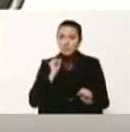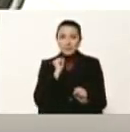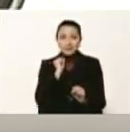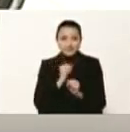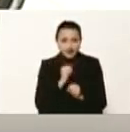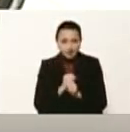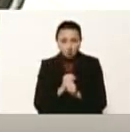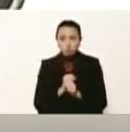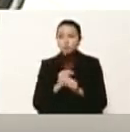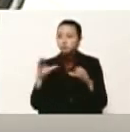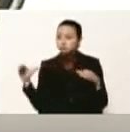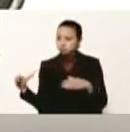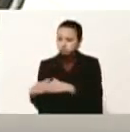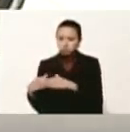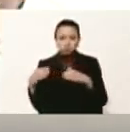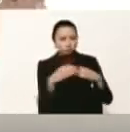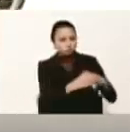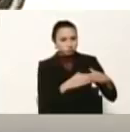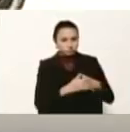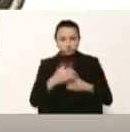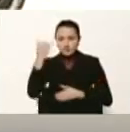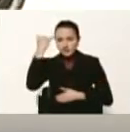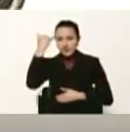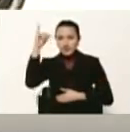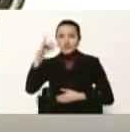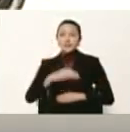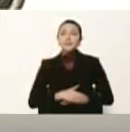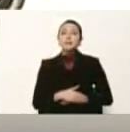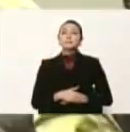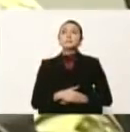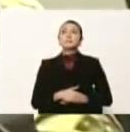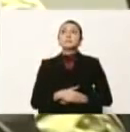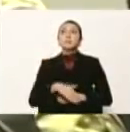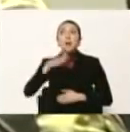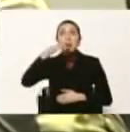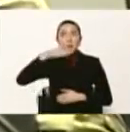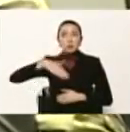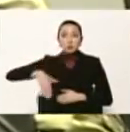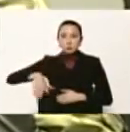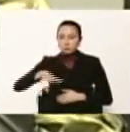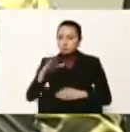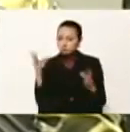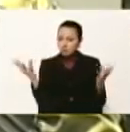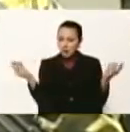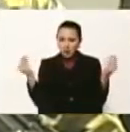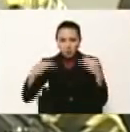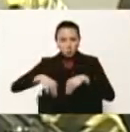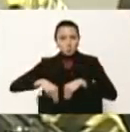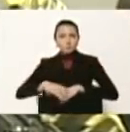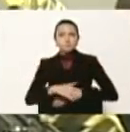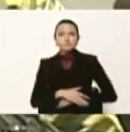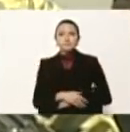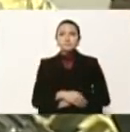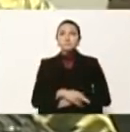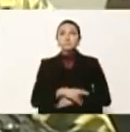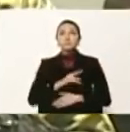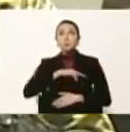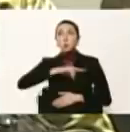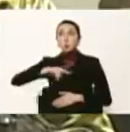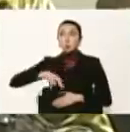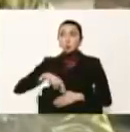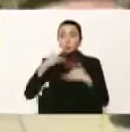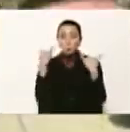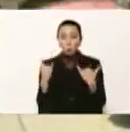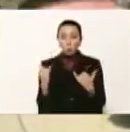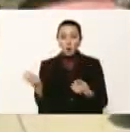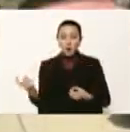inteligencia, con las acciones reveladoras del poder popular organizado y entramos a una